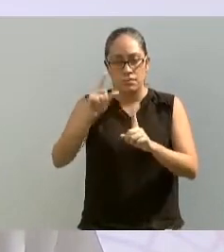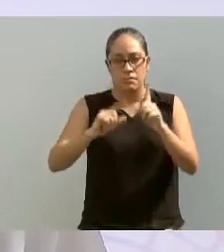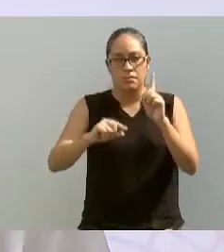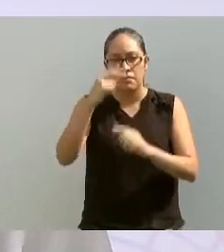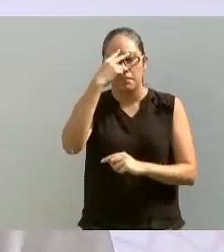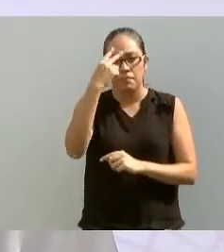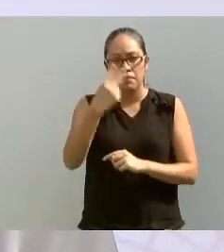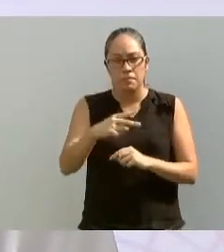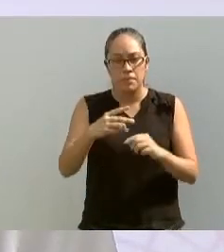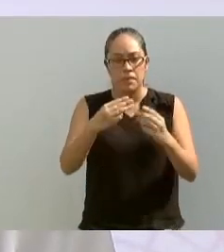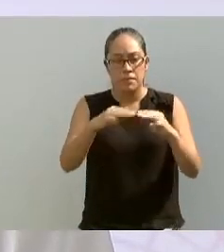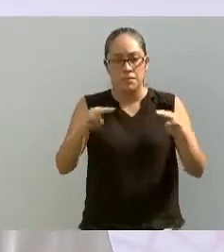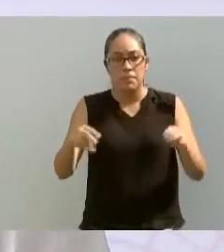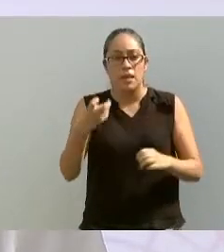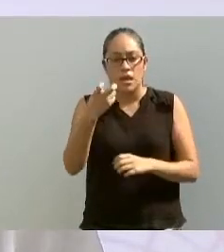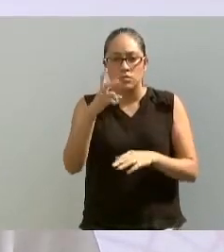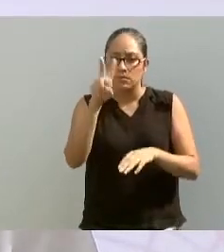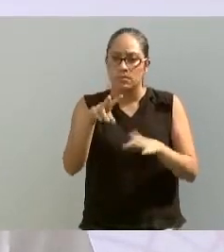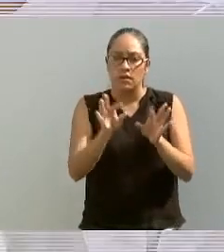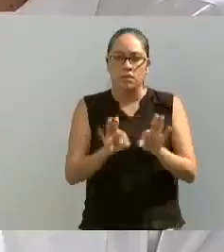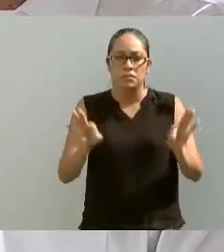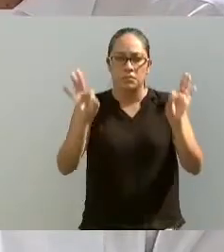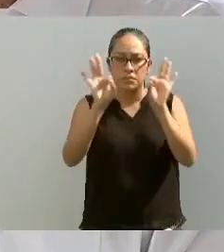reforma importante.